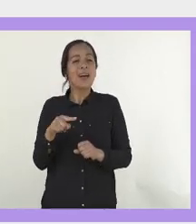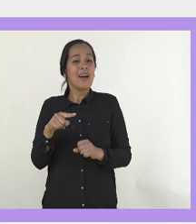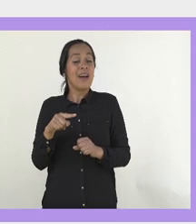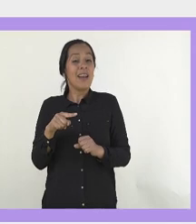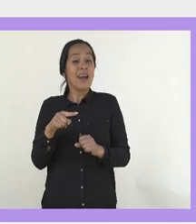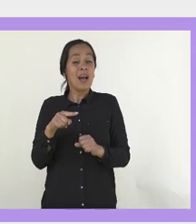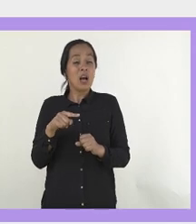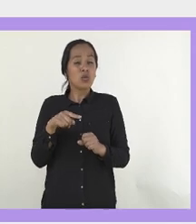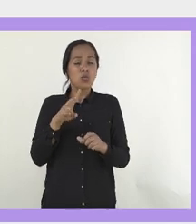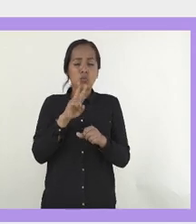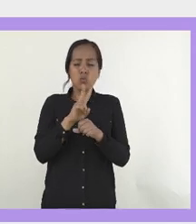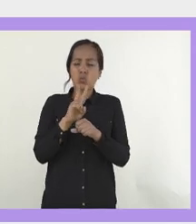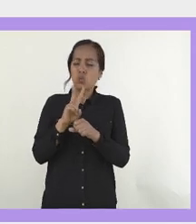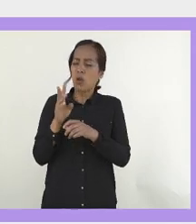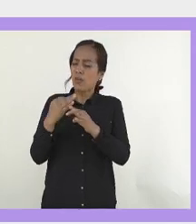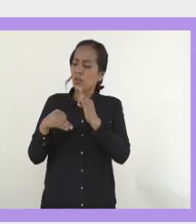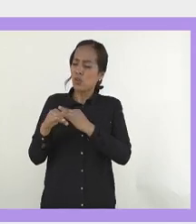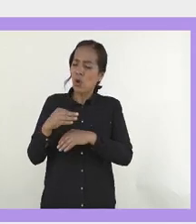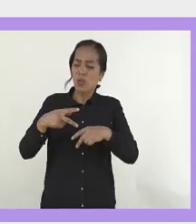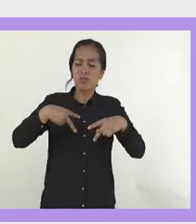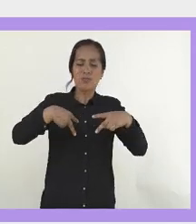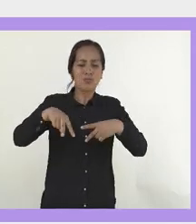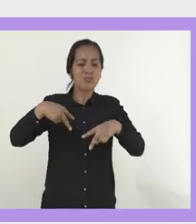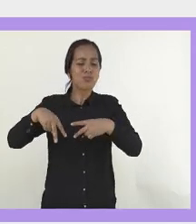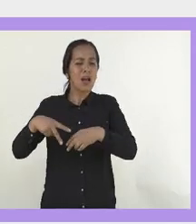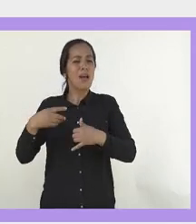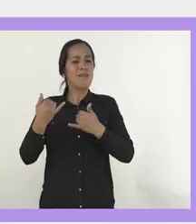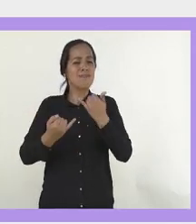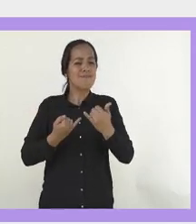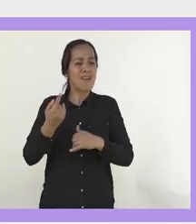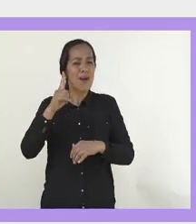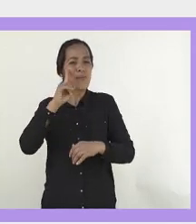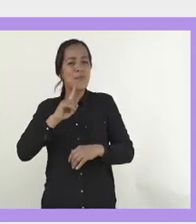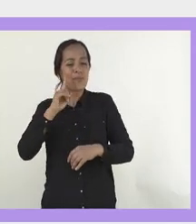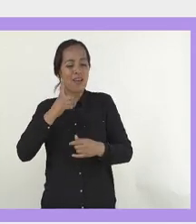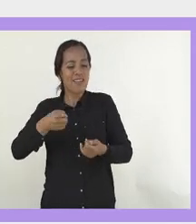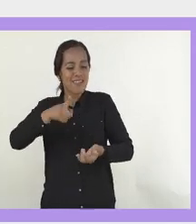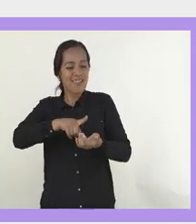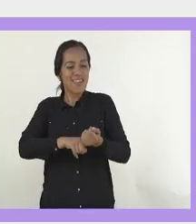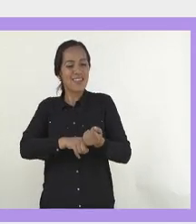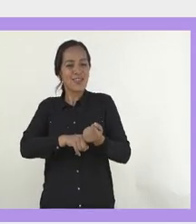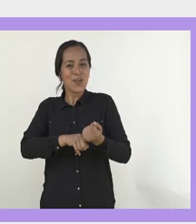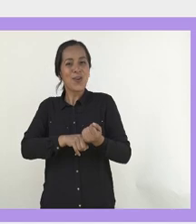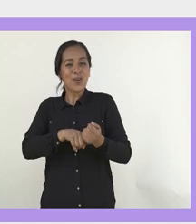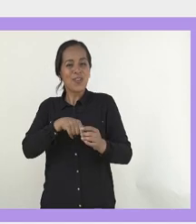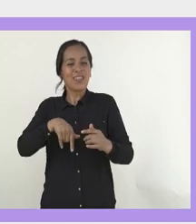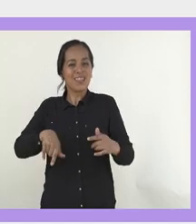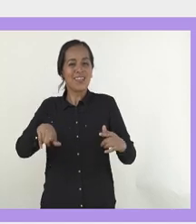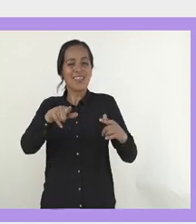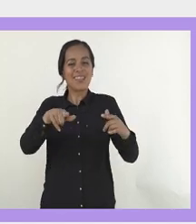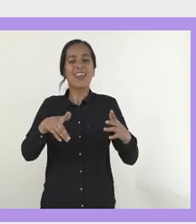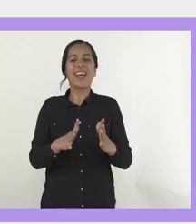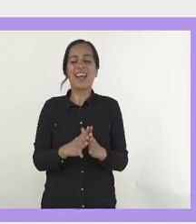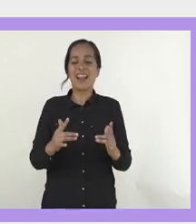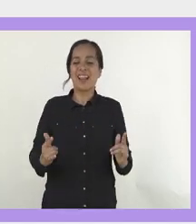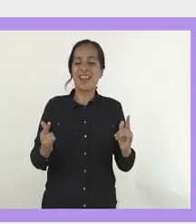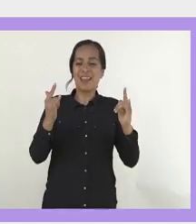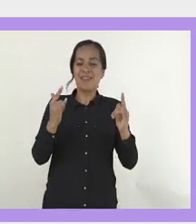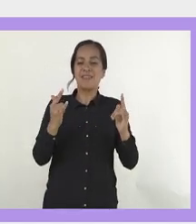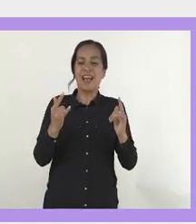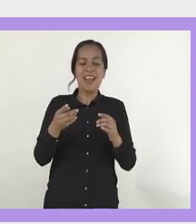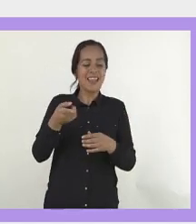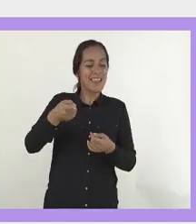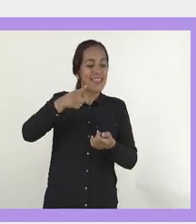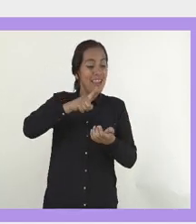visorear todas esas partidos esas jugadoras que están dentro del paraguas de es decir dentro de